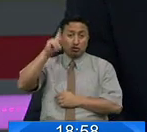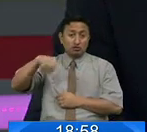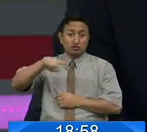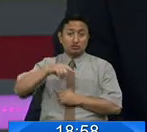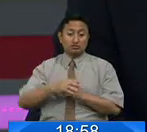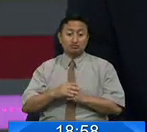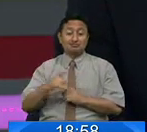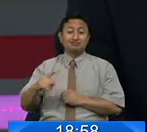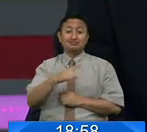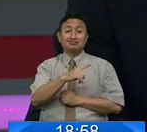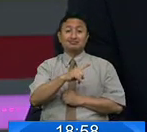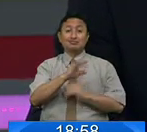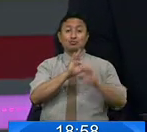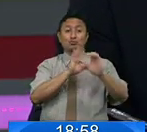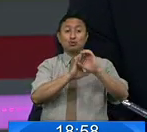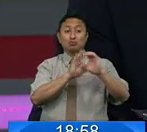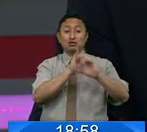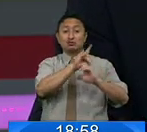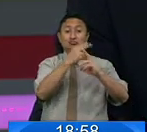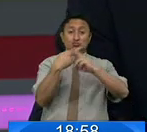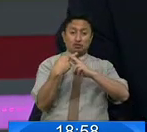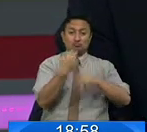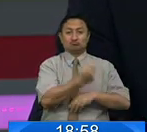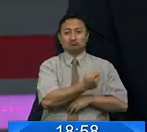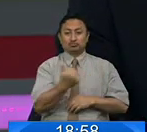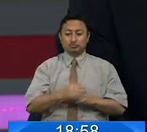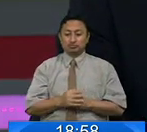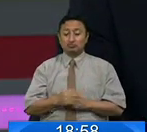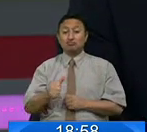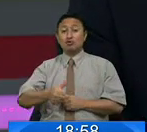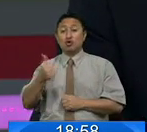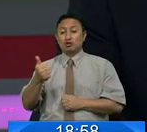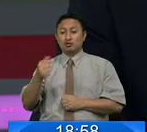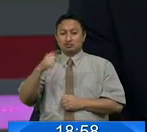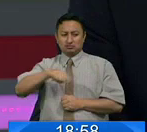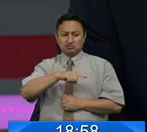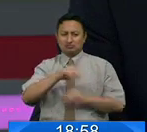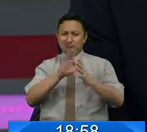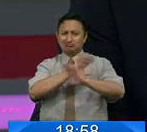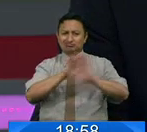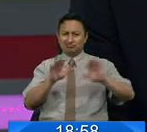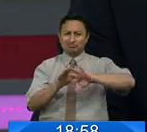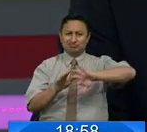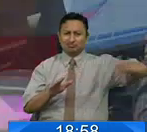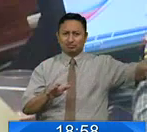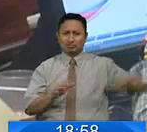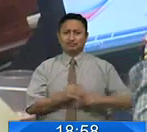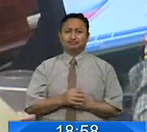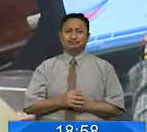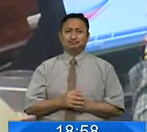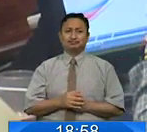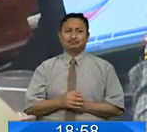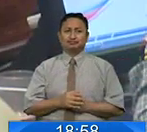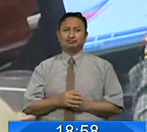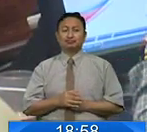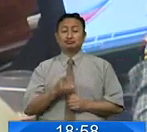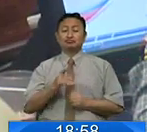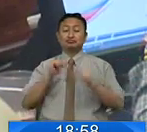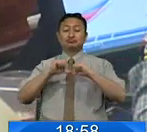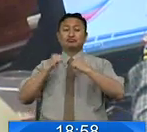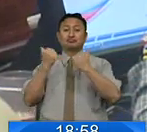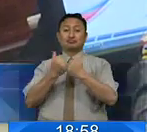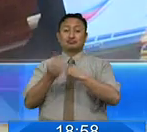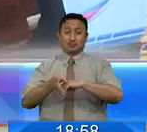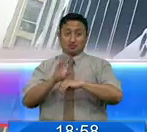restarle atribuciones del organismo y otras que quieren eliminarlo definitivamente pero en la asamblea nacional